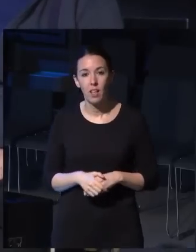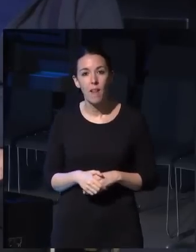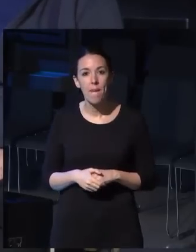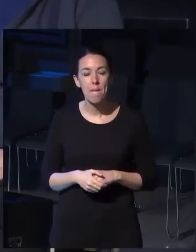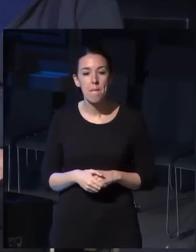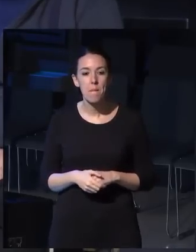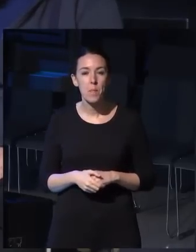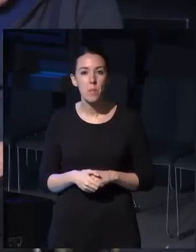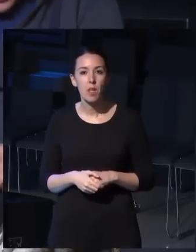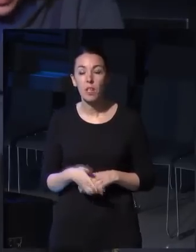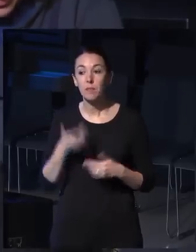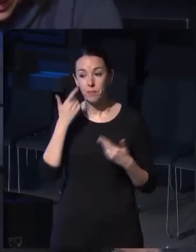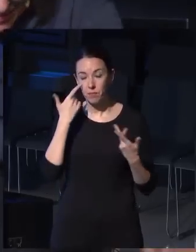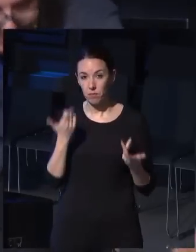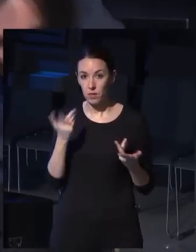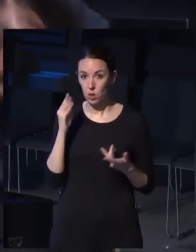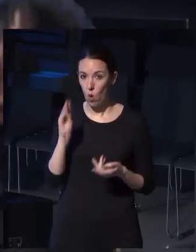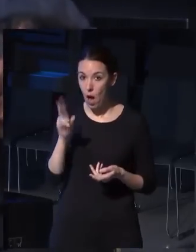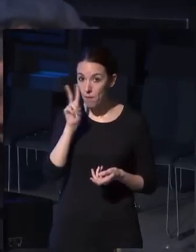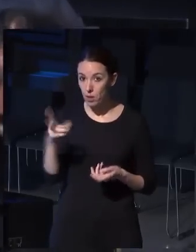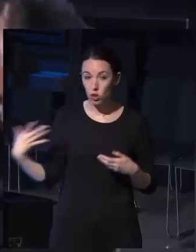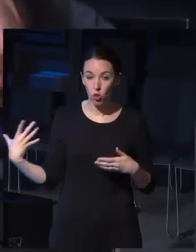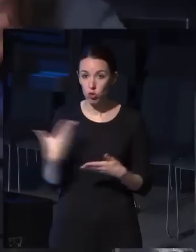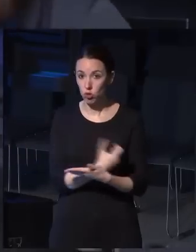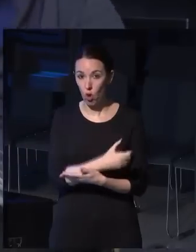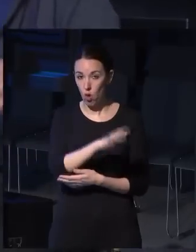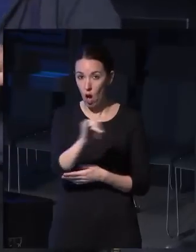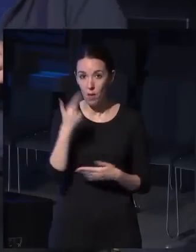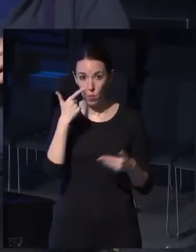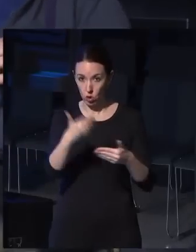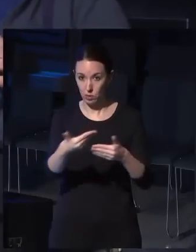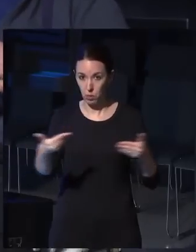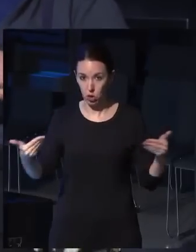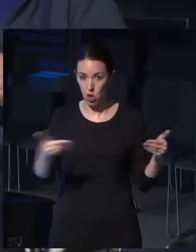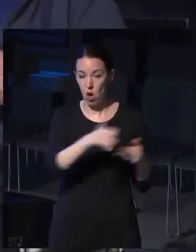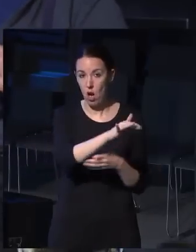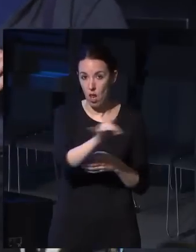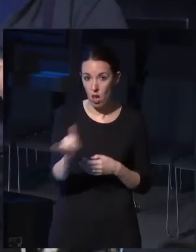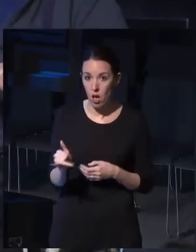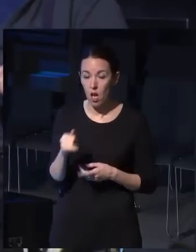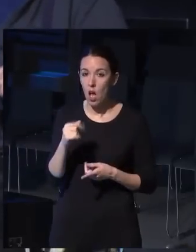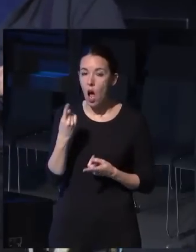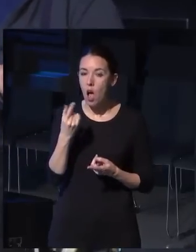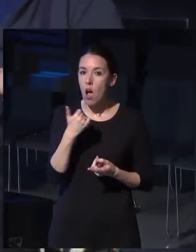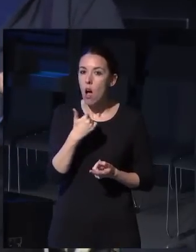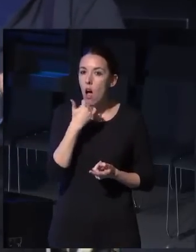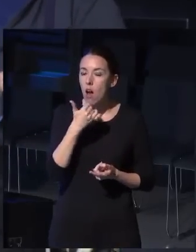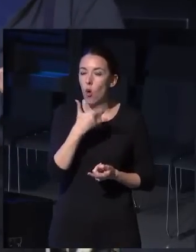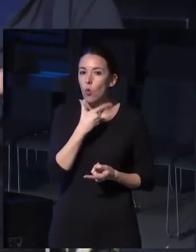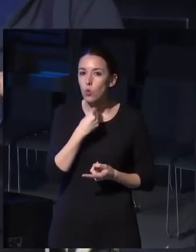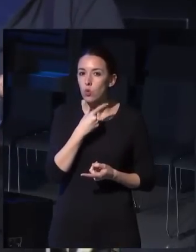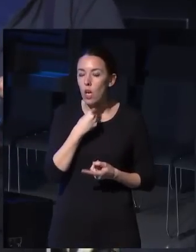Paco, has visto todo lo que hay en esa exposición, y hay algo que me gustaría que pudiéramos